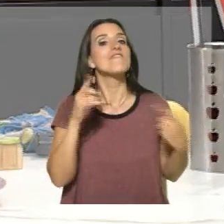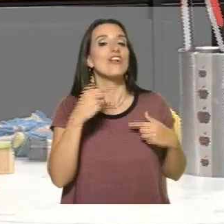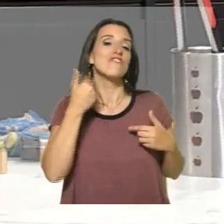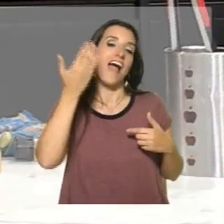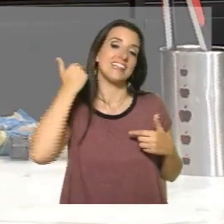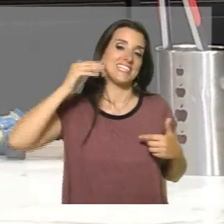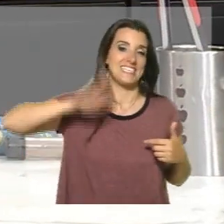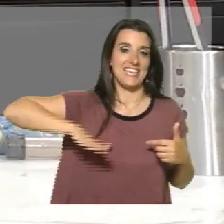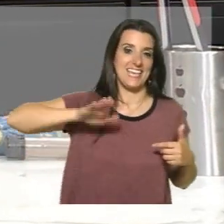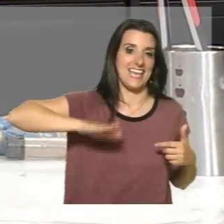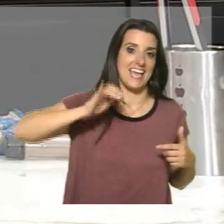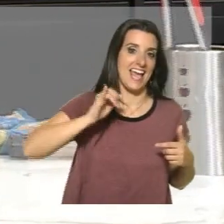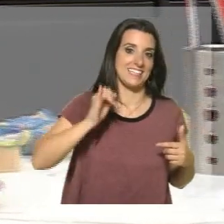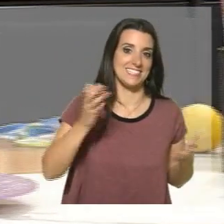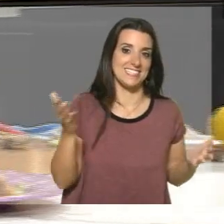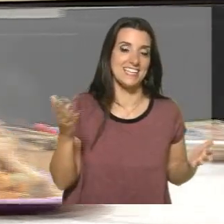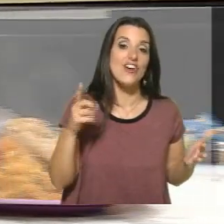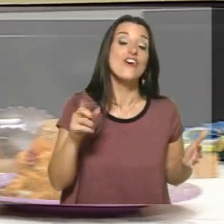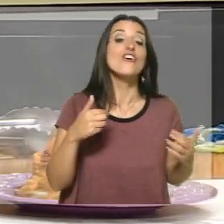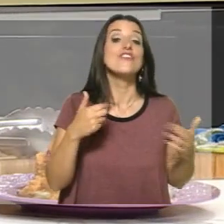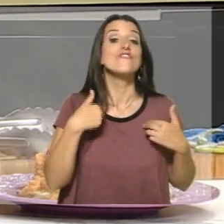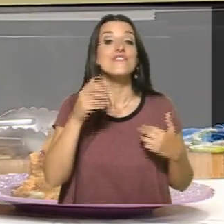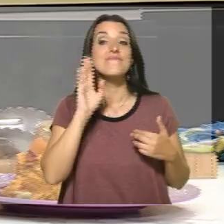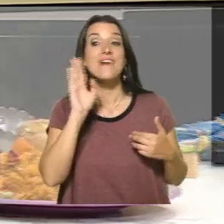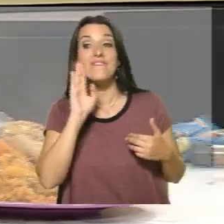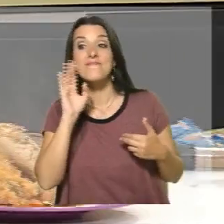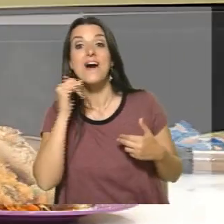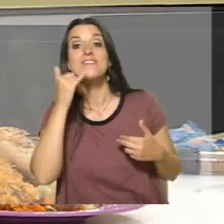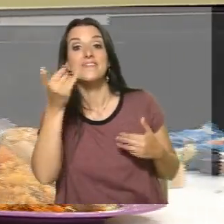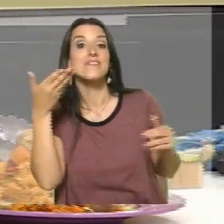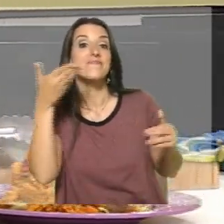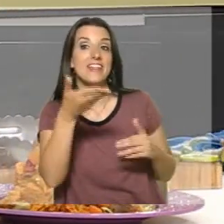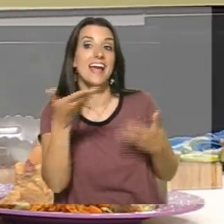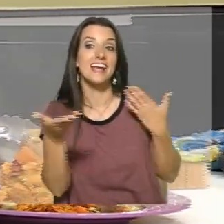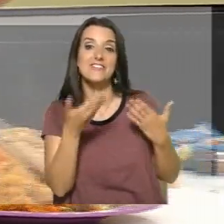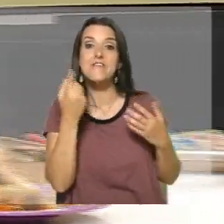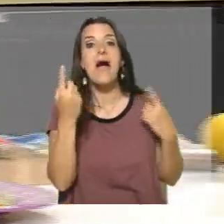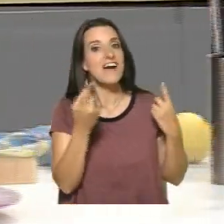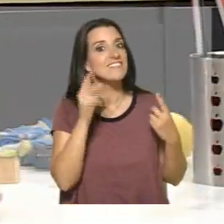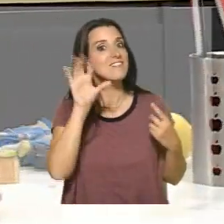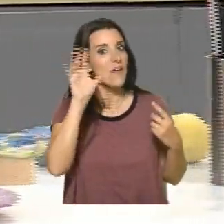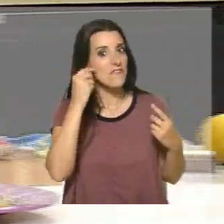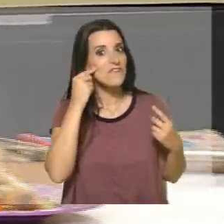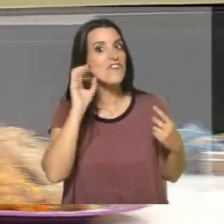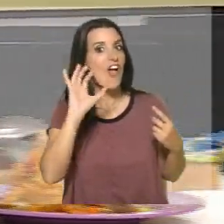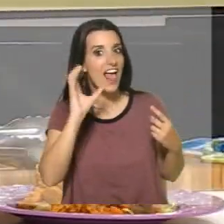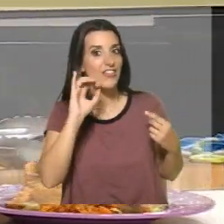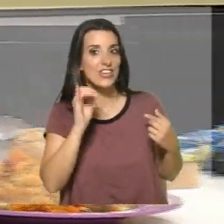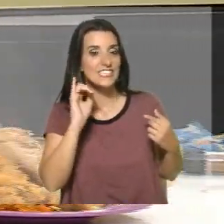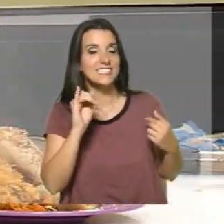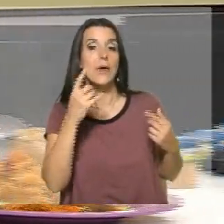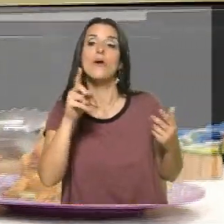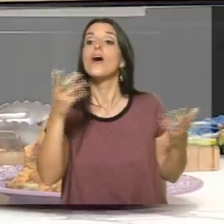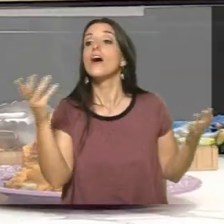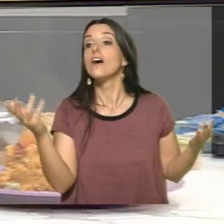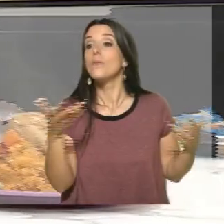infancia. Sí, yo se la dedicaba a mi mamá. 2x3 escucho ahí, te digo. 2x3 escucho. Sí, realmente. Obvio. Muy claro, bien, muy bien. Claro. Bueno,